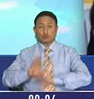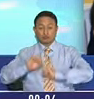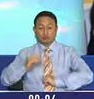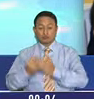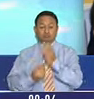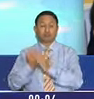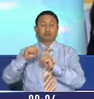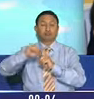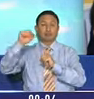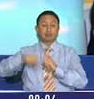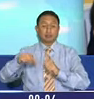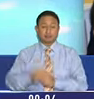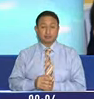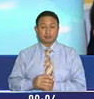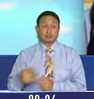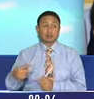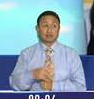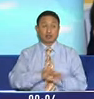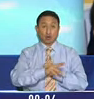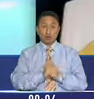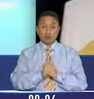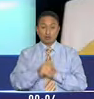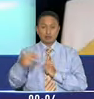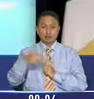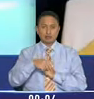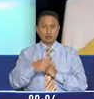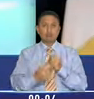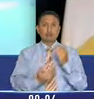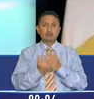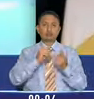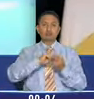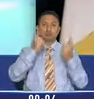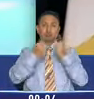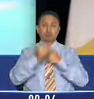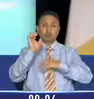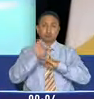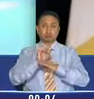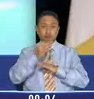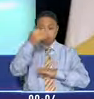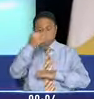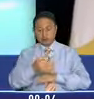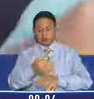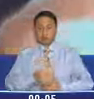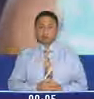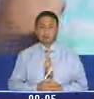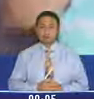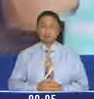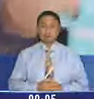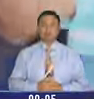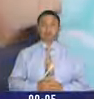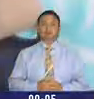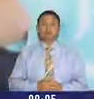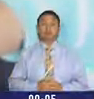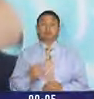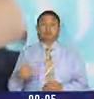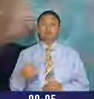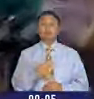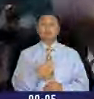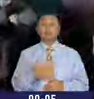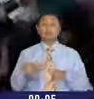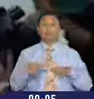un sistema para confrontar este mal y construir un Ecuador honesto. La honestidad, la ética. Y estas fueron las